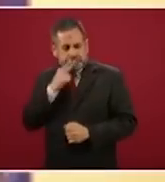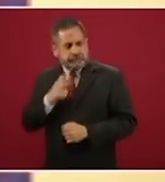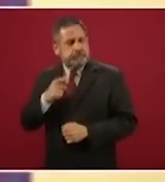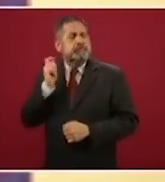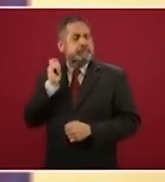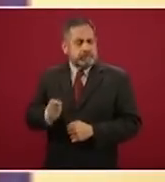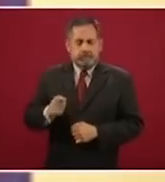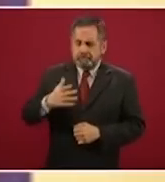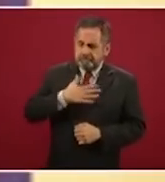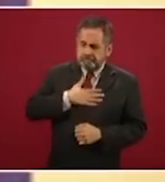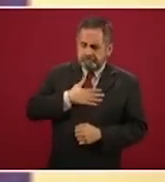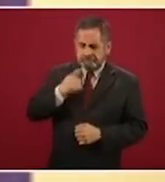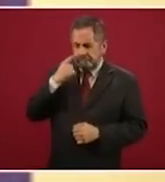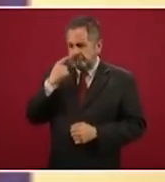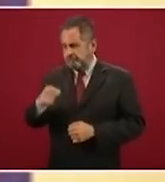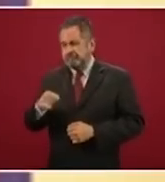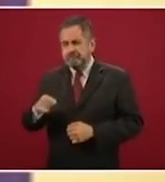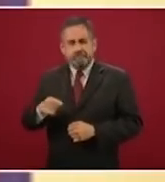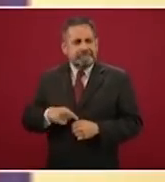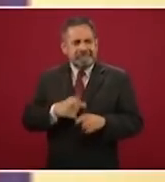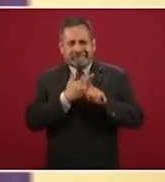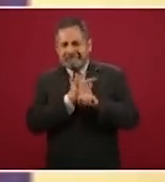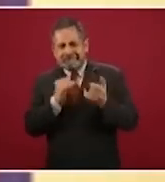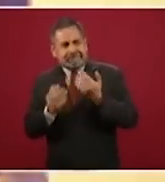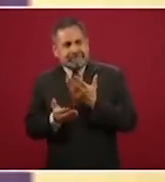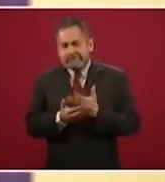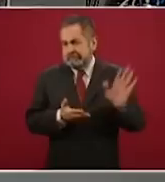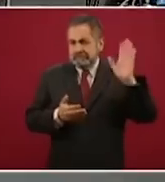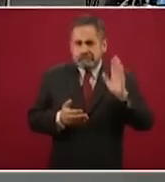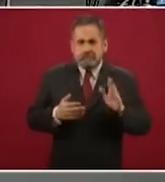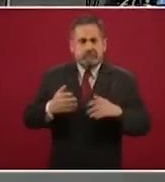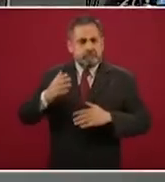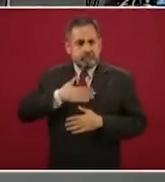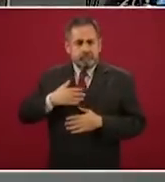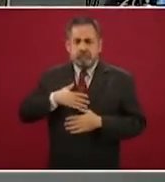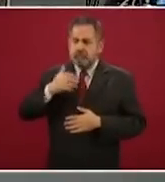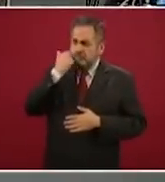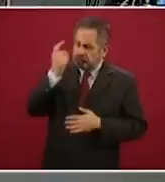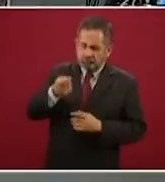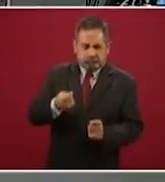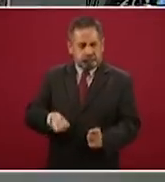objeto que verla libre de su antiguo yugo, lleva a la mira de granjearme